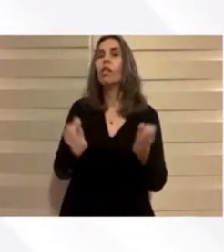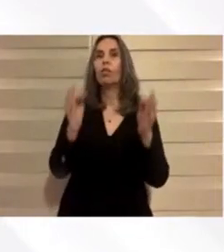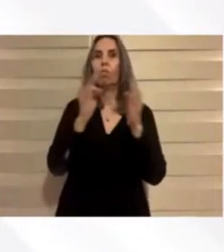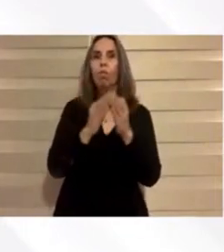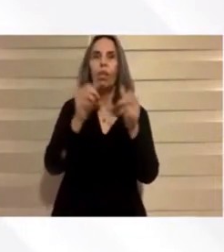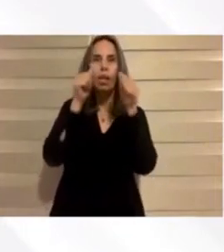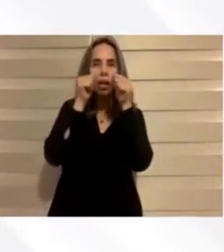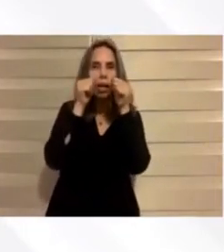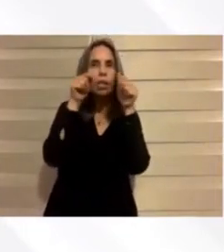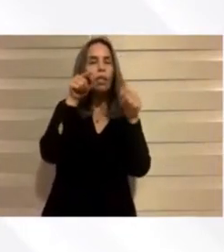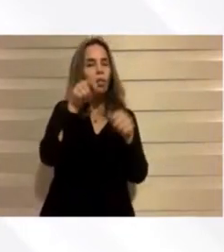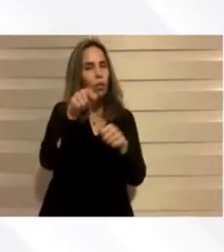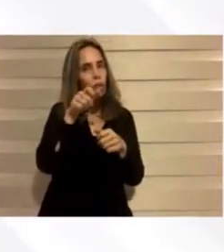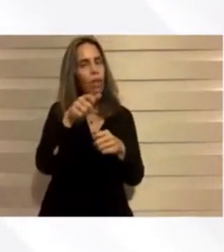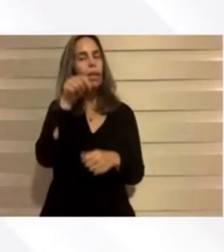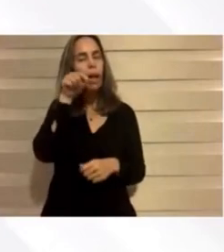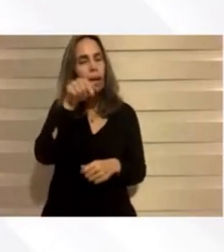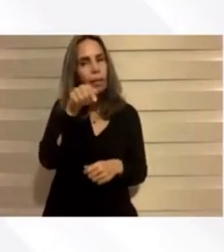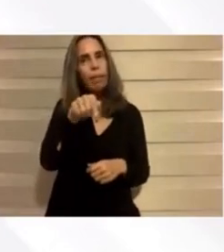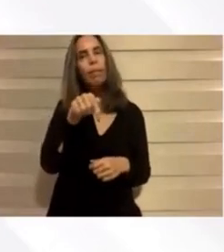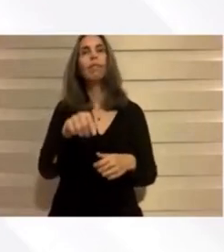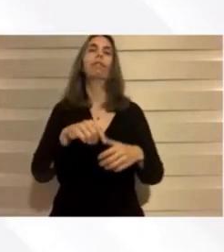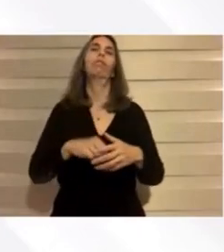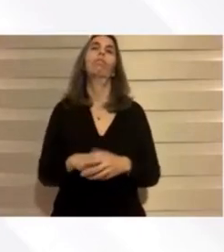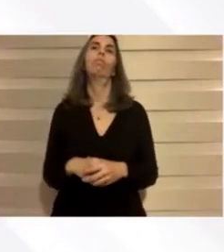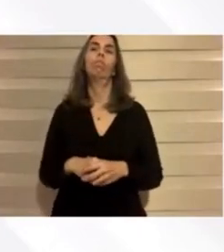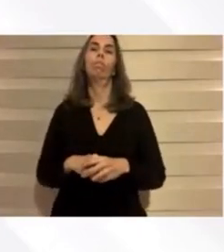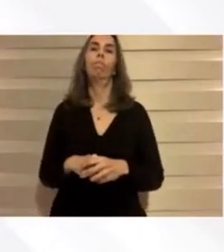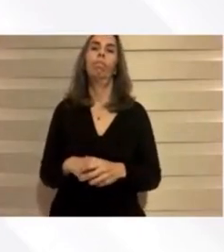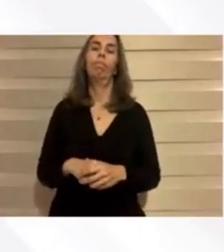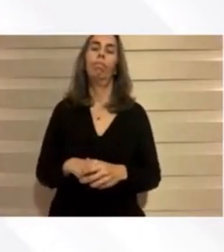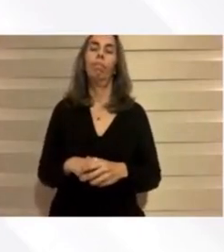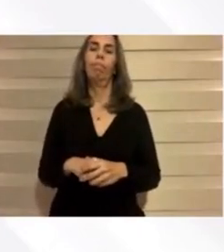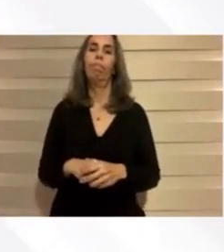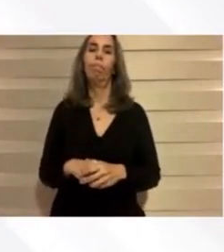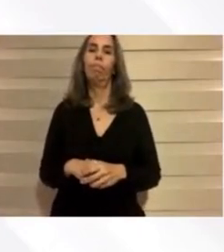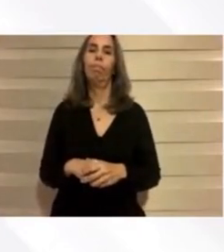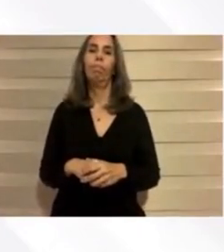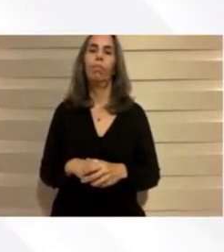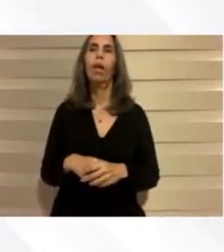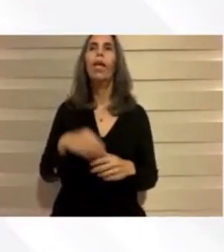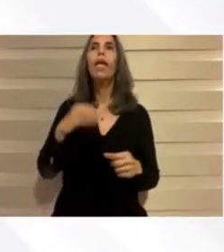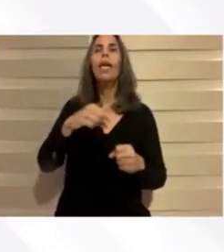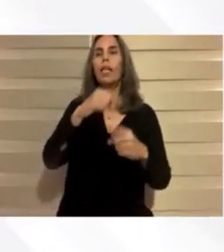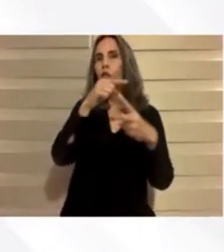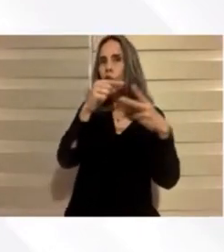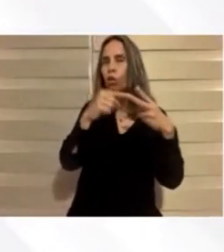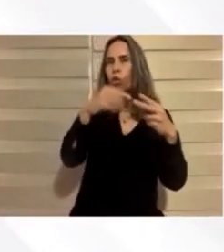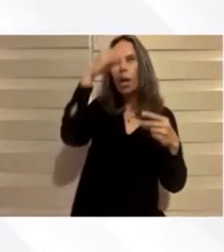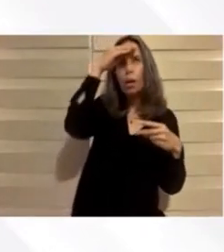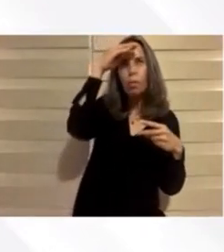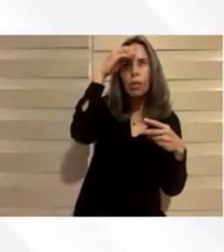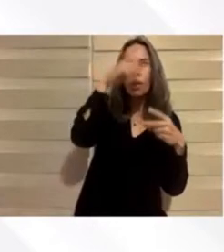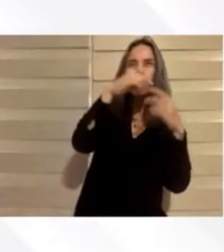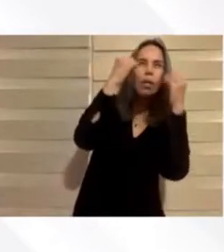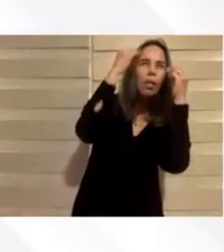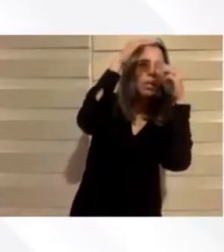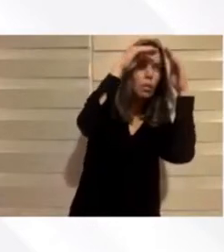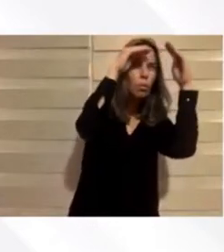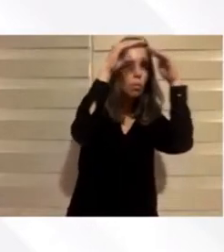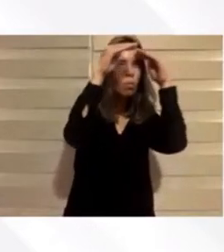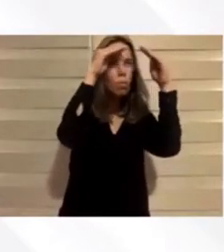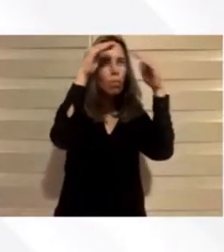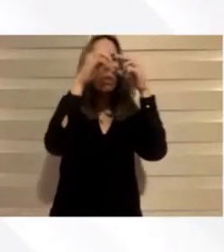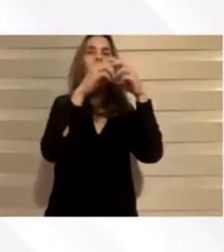en ese vector, en esa conjunción entre el pensamiento abstracto analítico de ciencia y